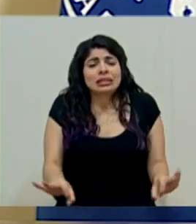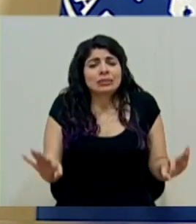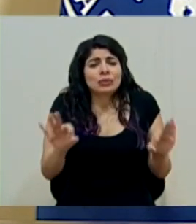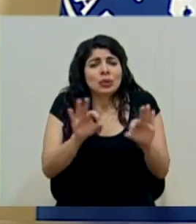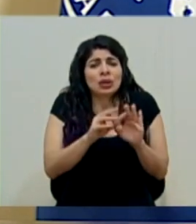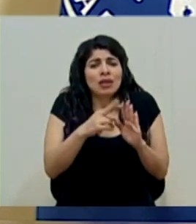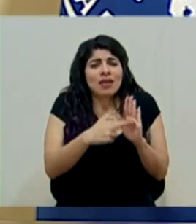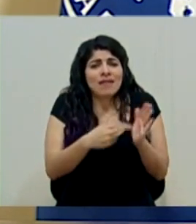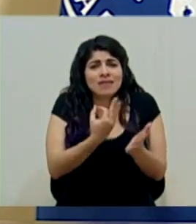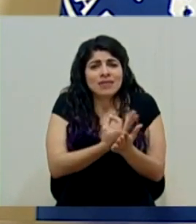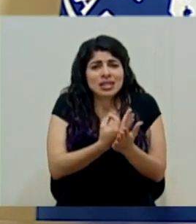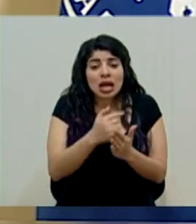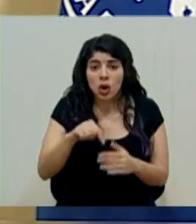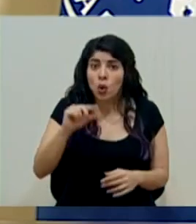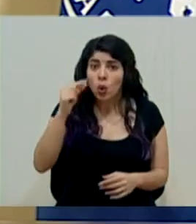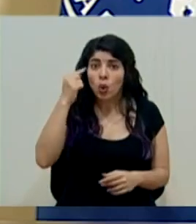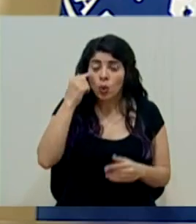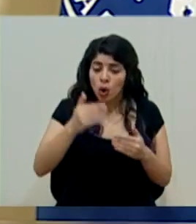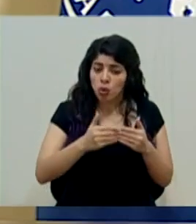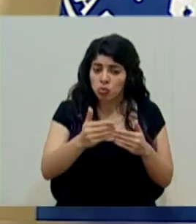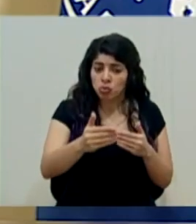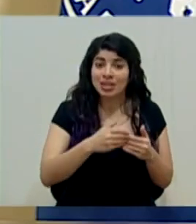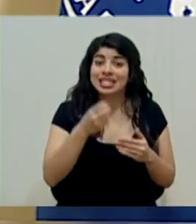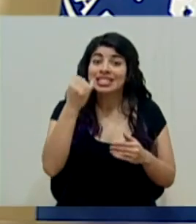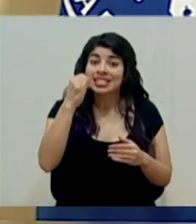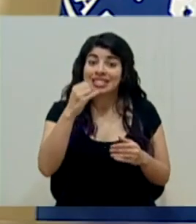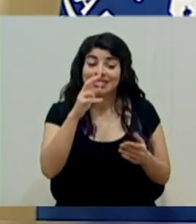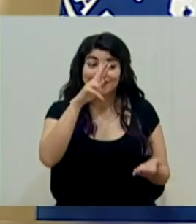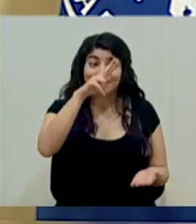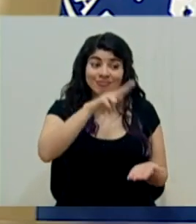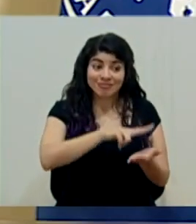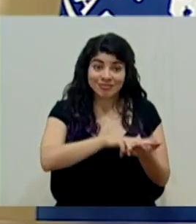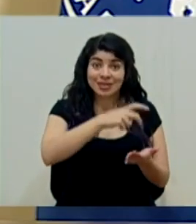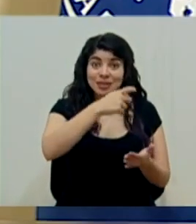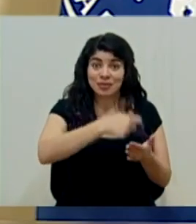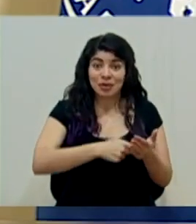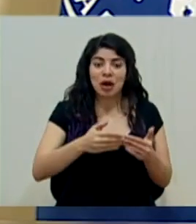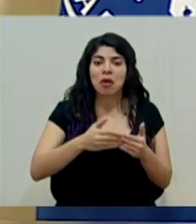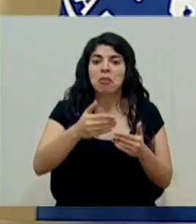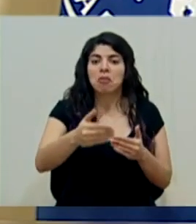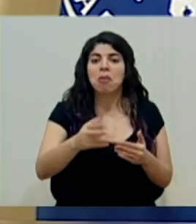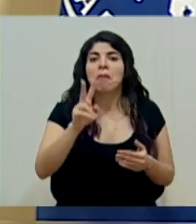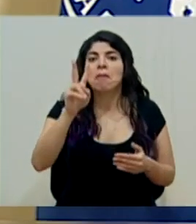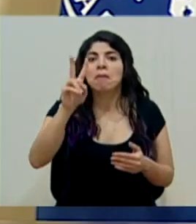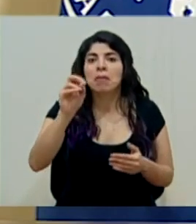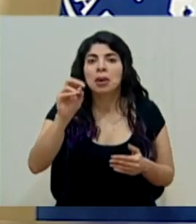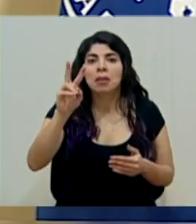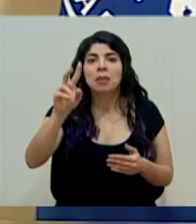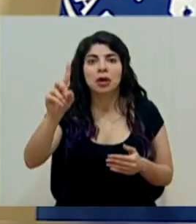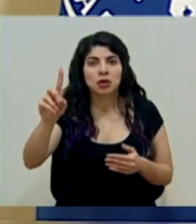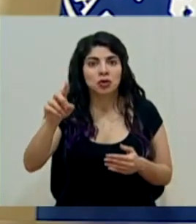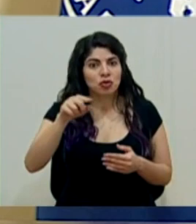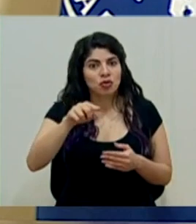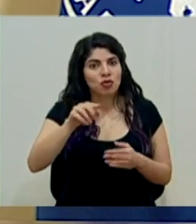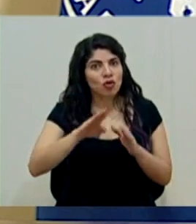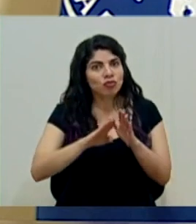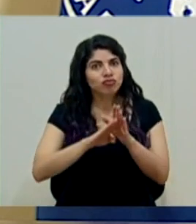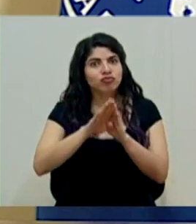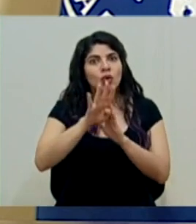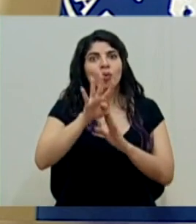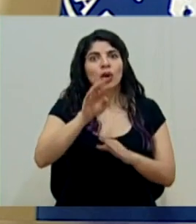Este gobierno tenía margen, siguiendo la regla fiscal, de presentar un presupuesto para el 2021 de un crecimiento